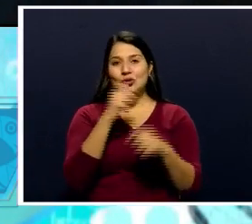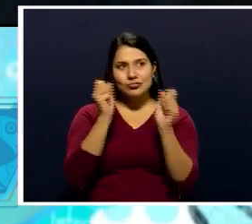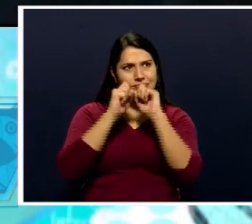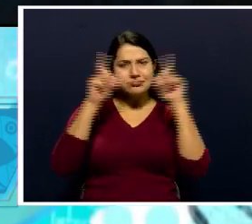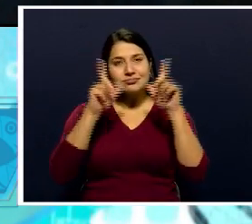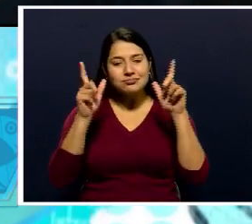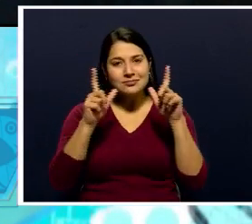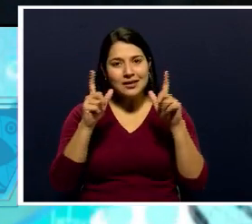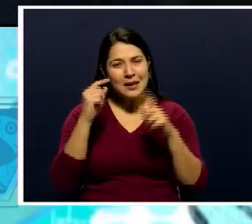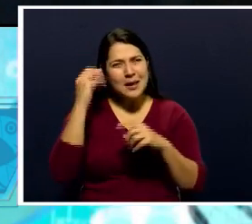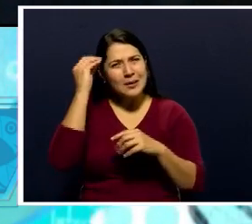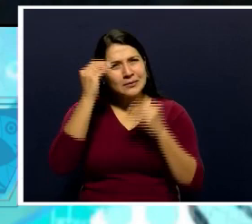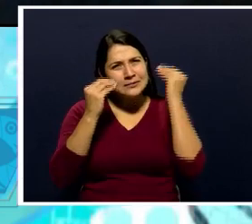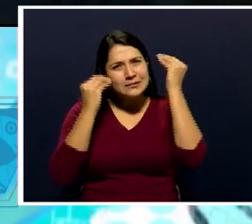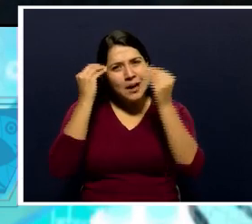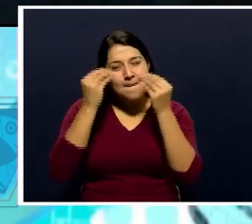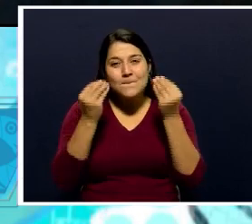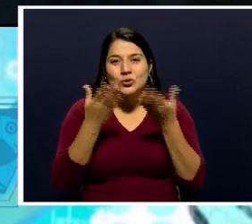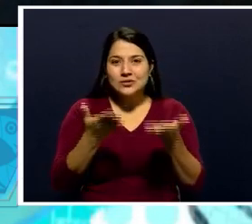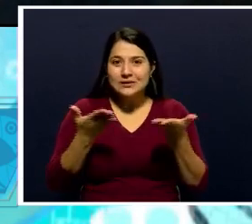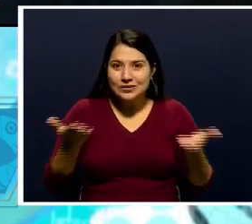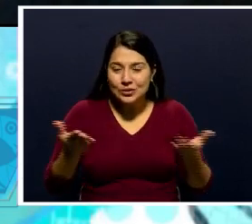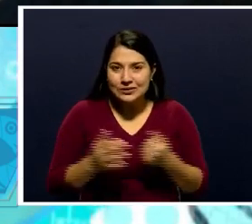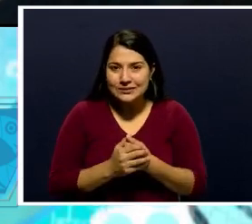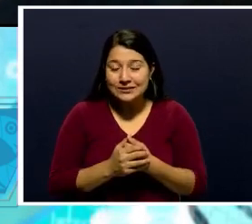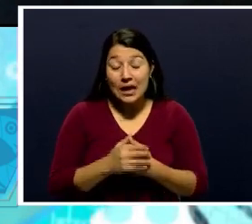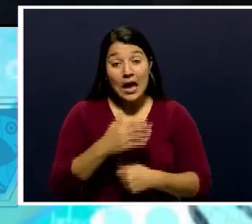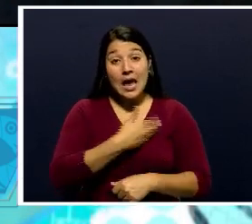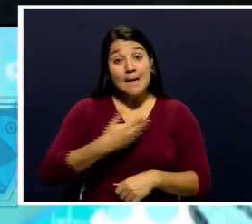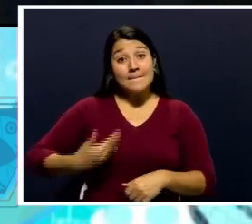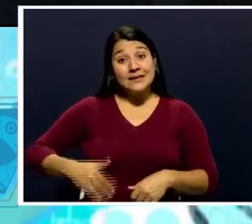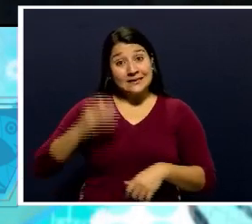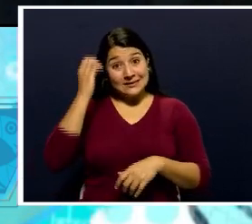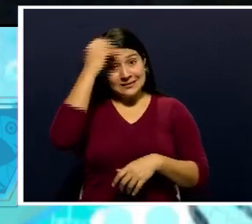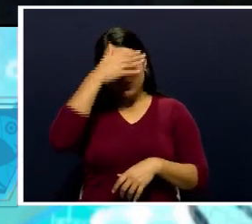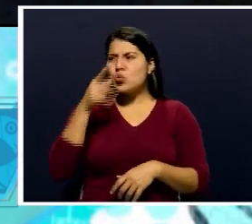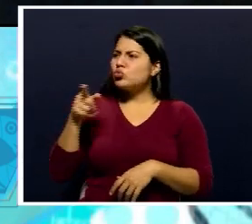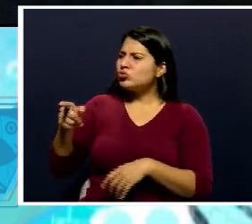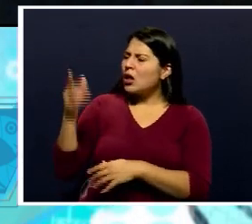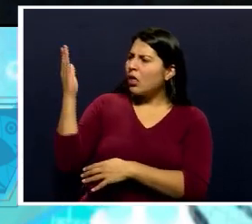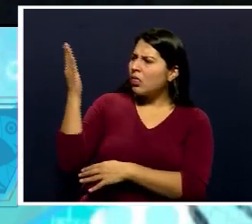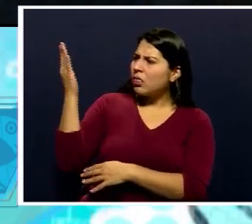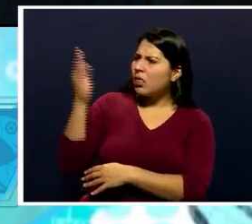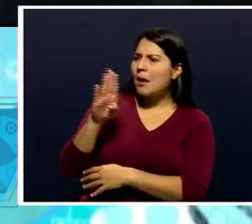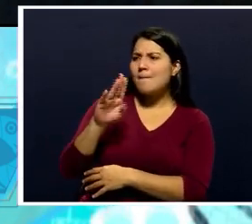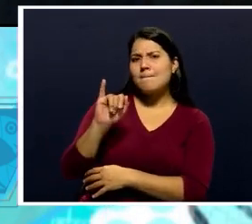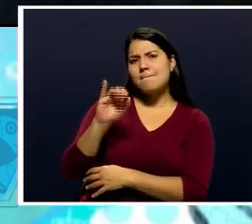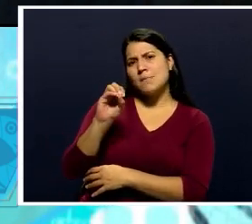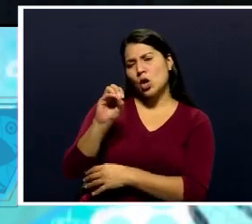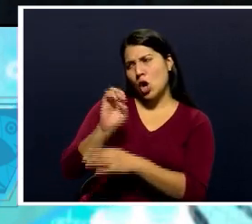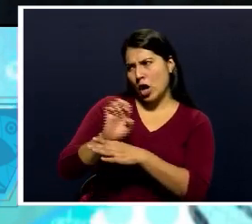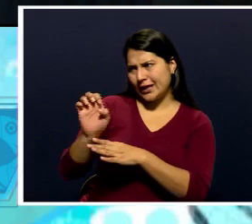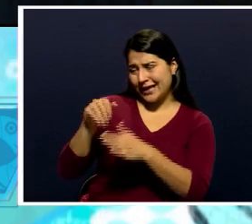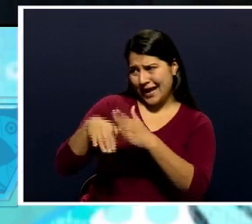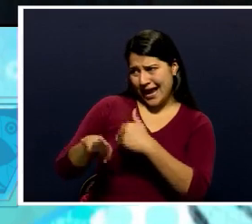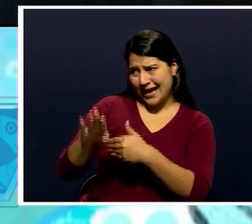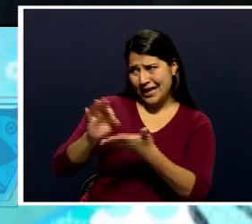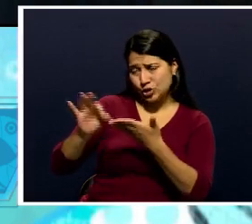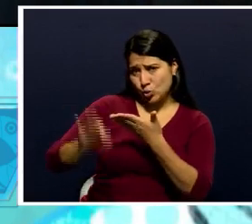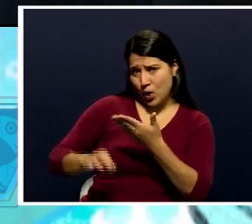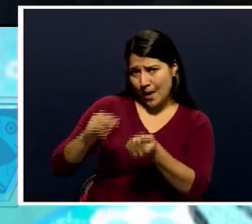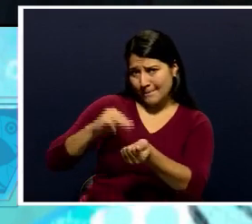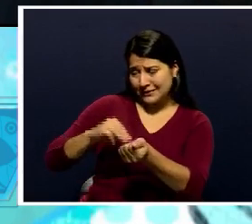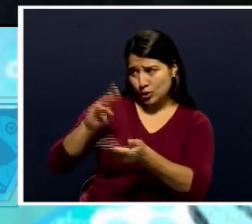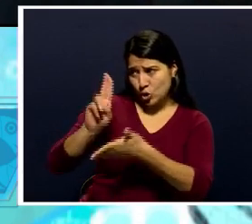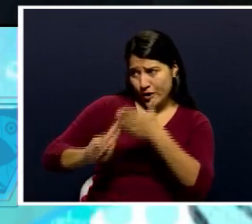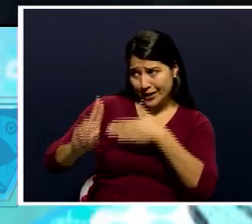pone a pensar muchas cosas. El presidente Alvarado, usted imparte bioética en la Escuela de Medicina de la Universidad de Costa